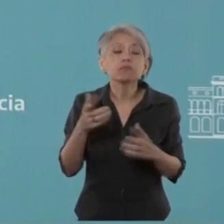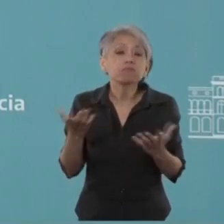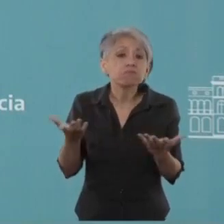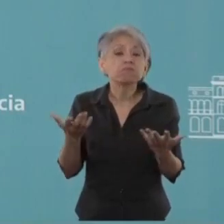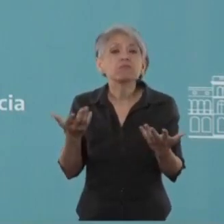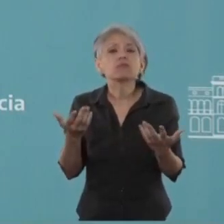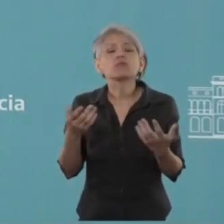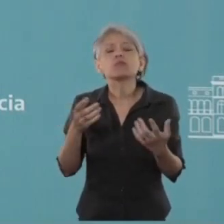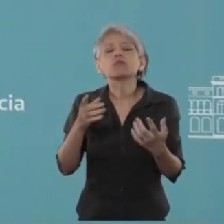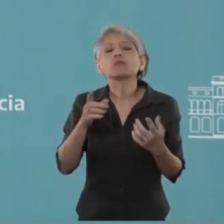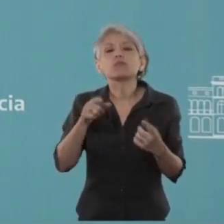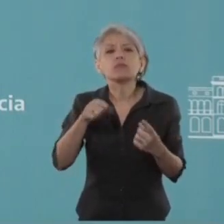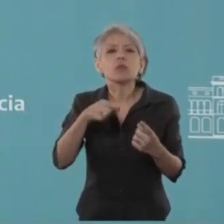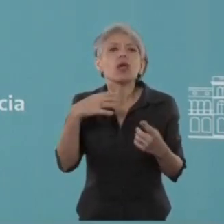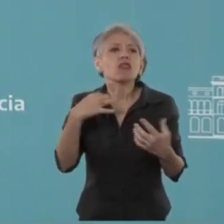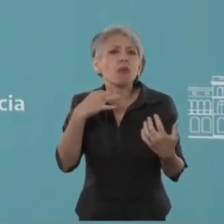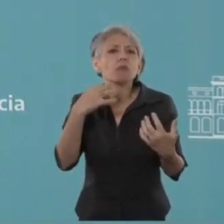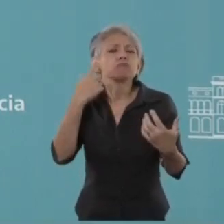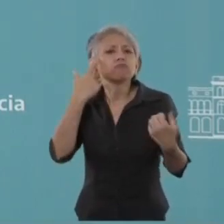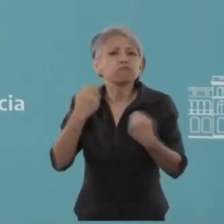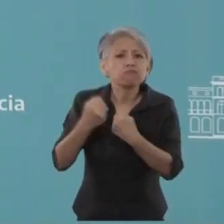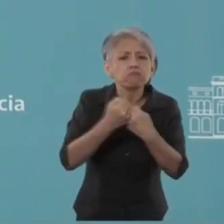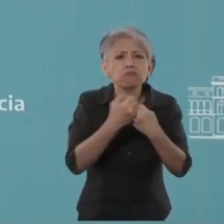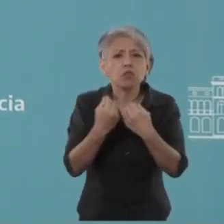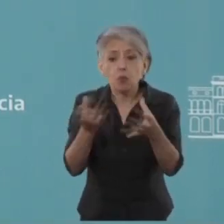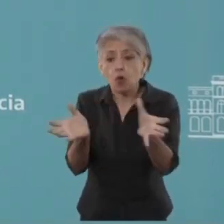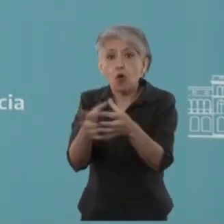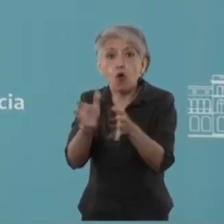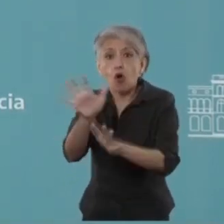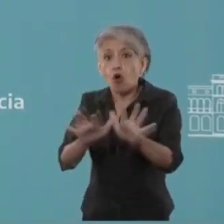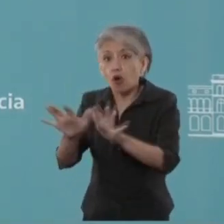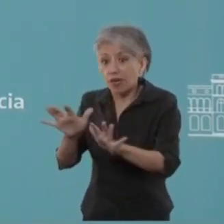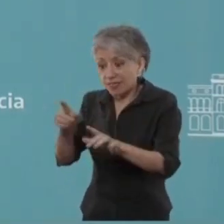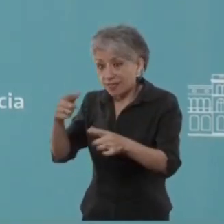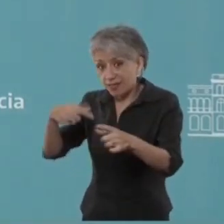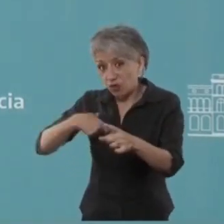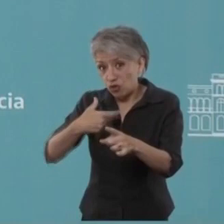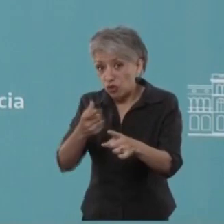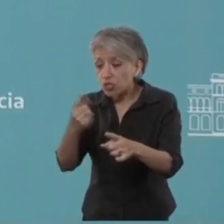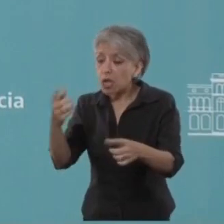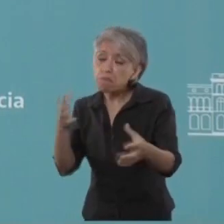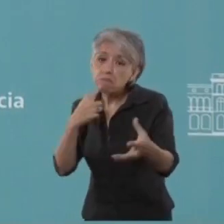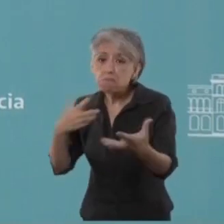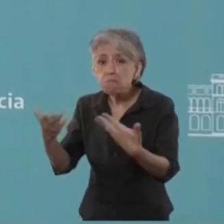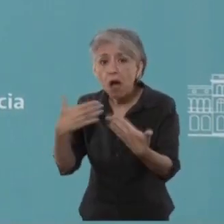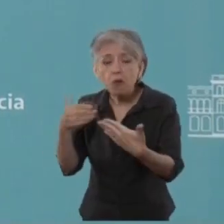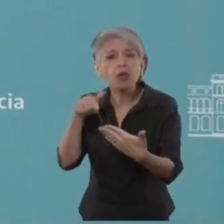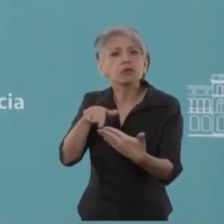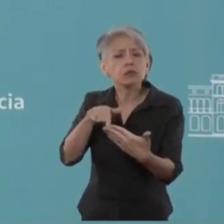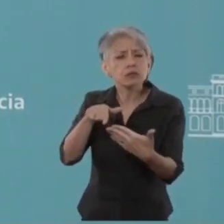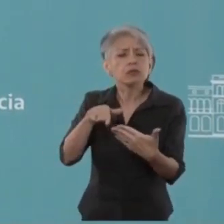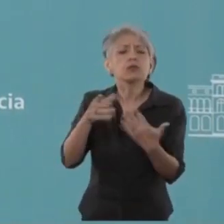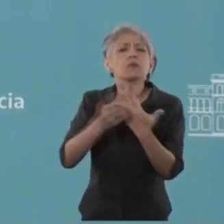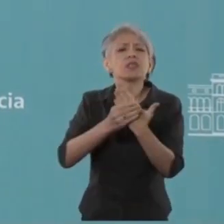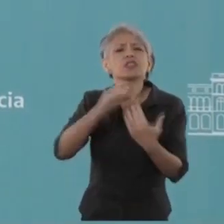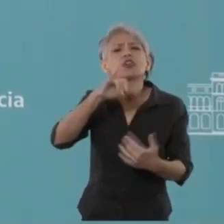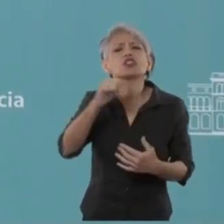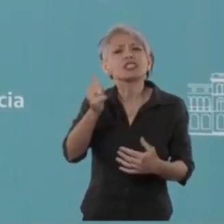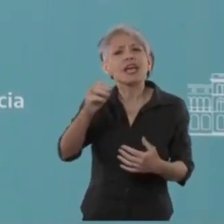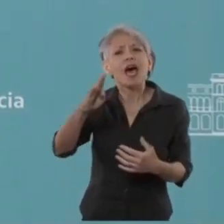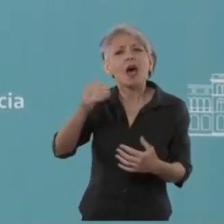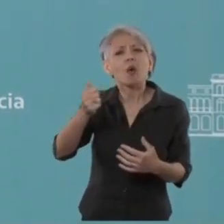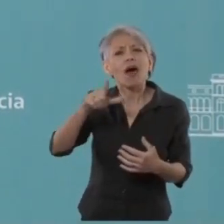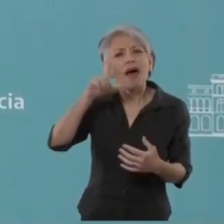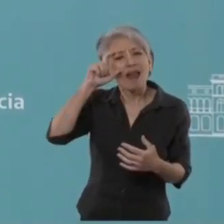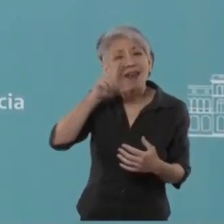discutidas o acordadas a través de las diferentes organizaciones sociales, que en muchos casos, y esta es una discusión que está llevando adelante el ministro Zavaleta, muchas